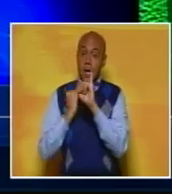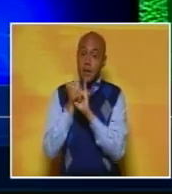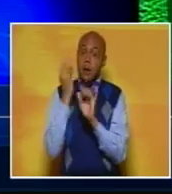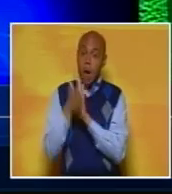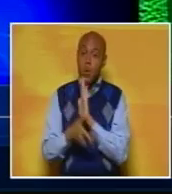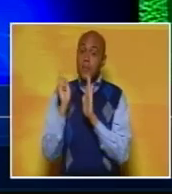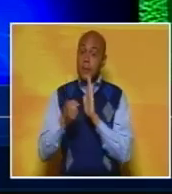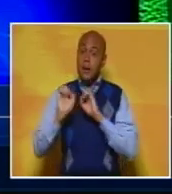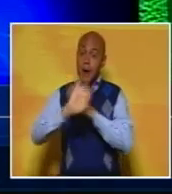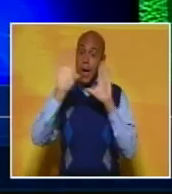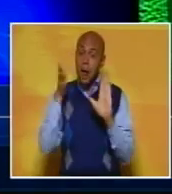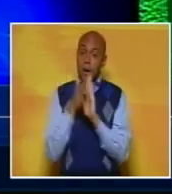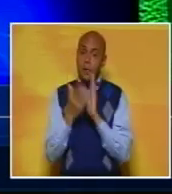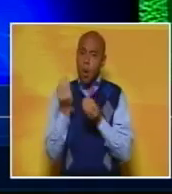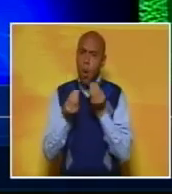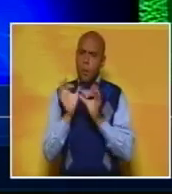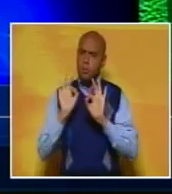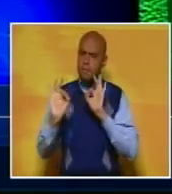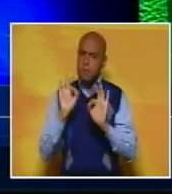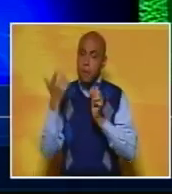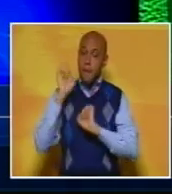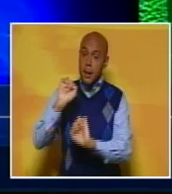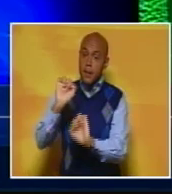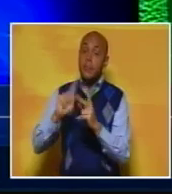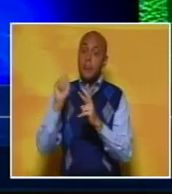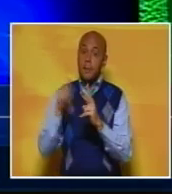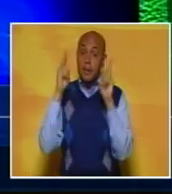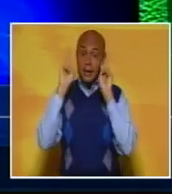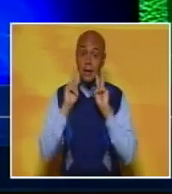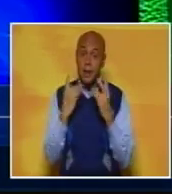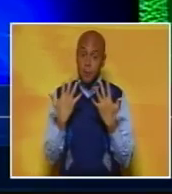información clara, medidas de prevención, así como una higiene